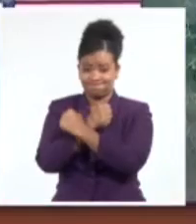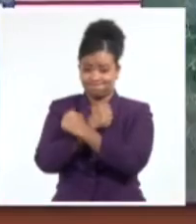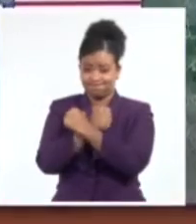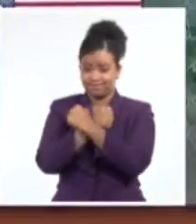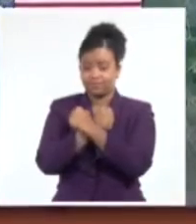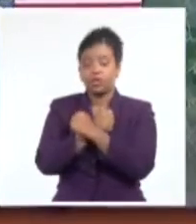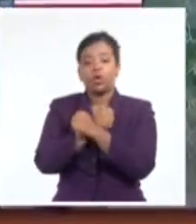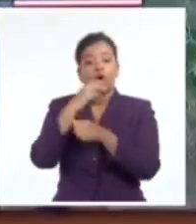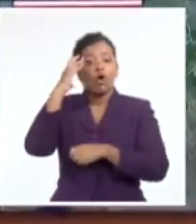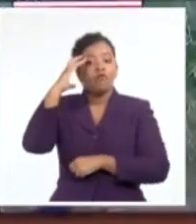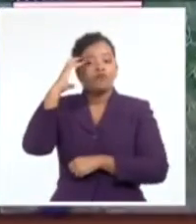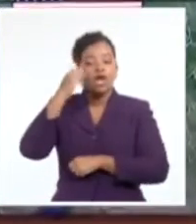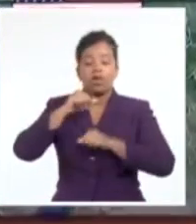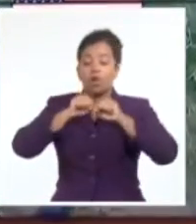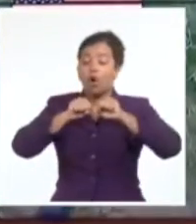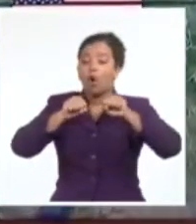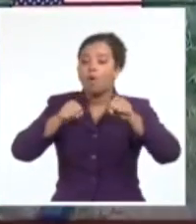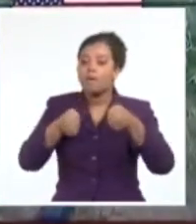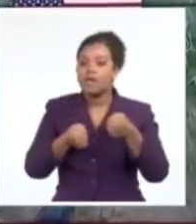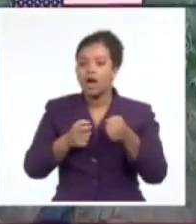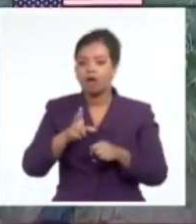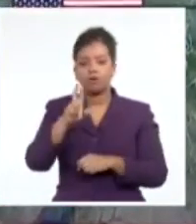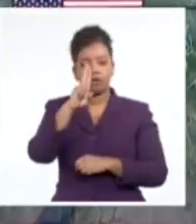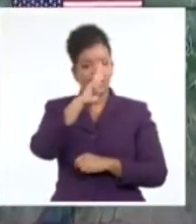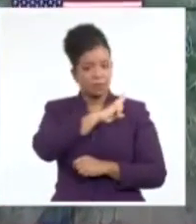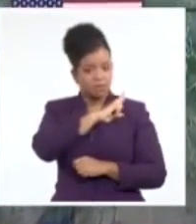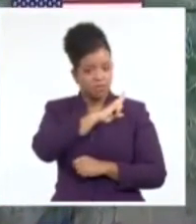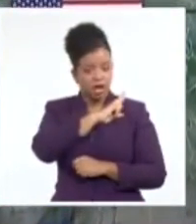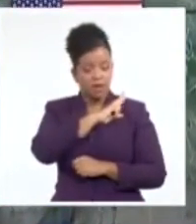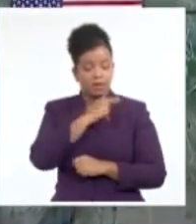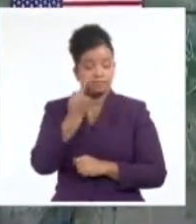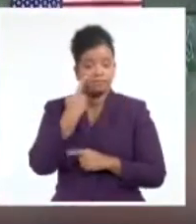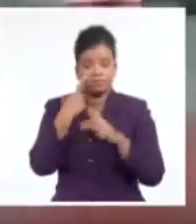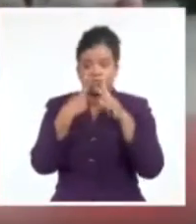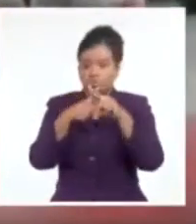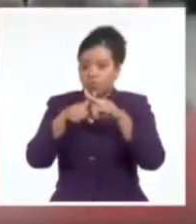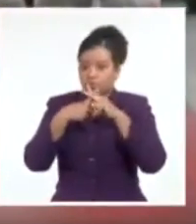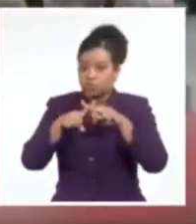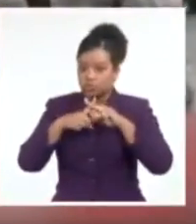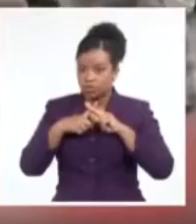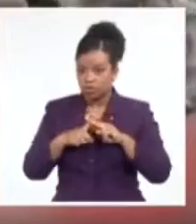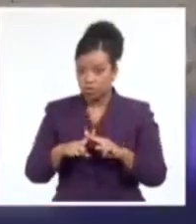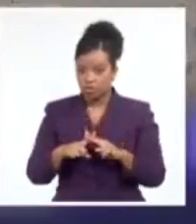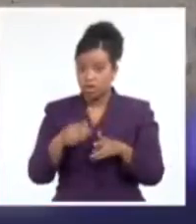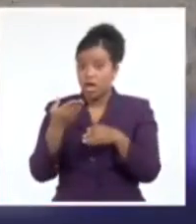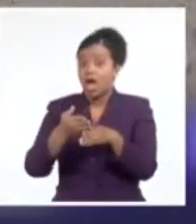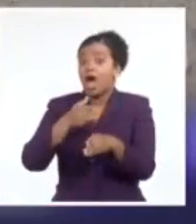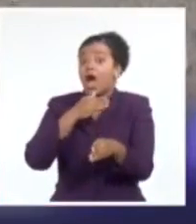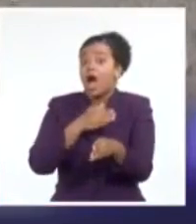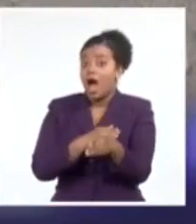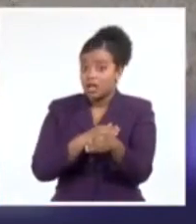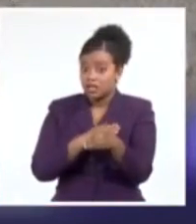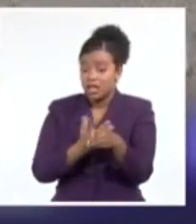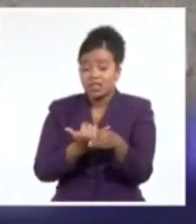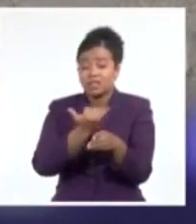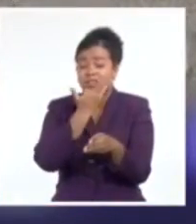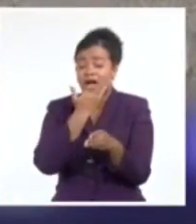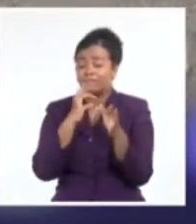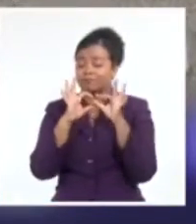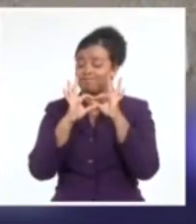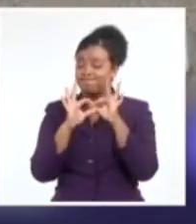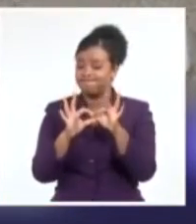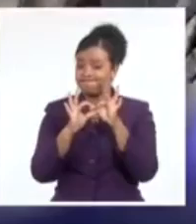la obligación y responsabilidad de hallar una solución antes de que el daño se